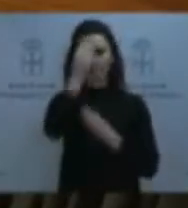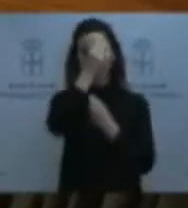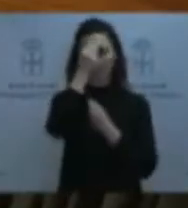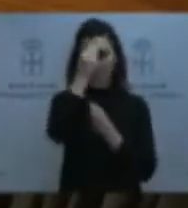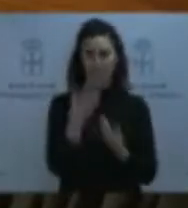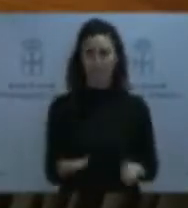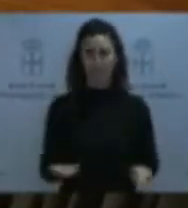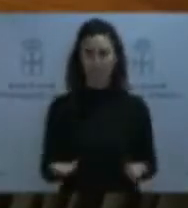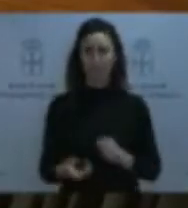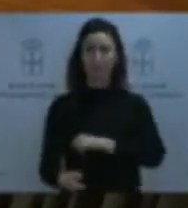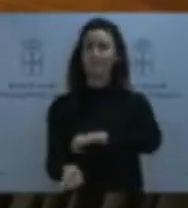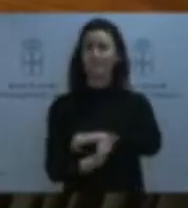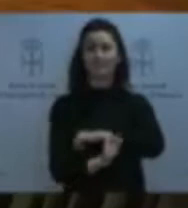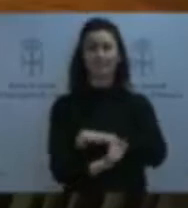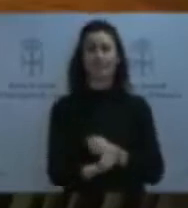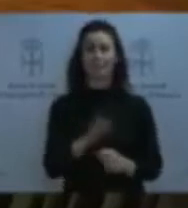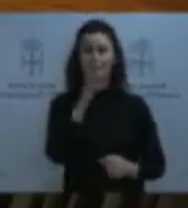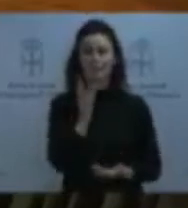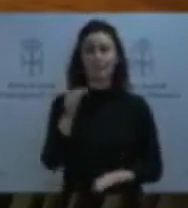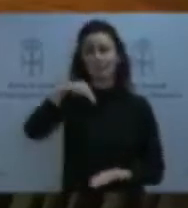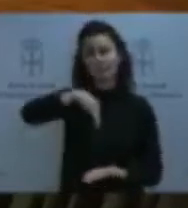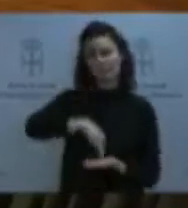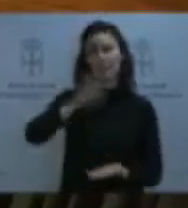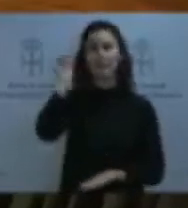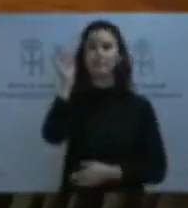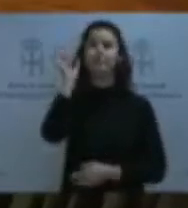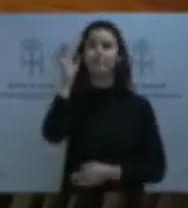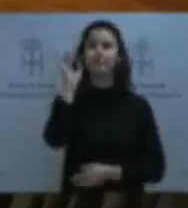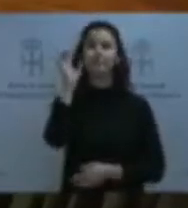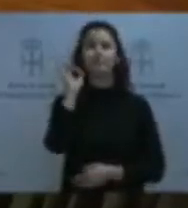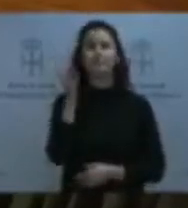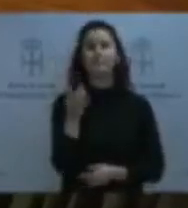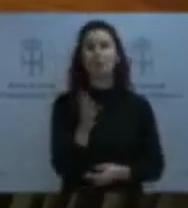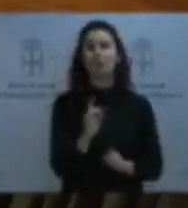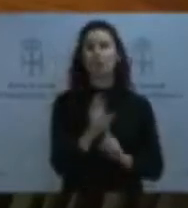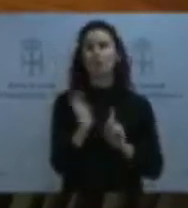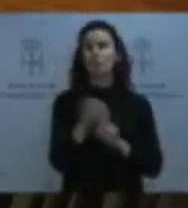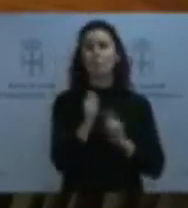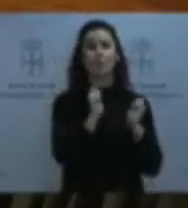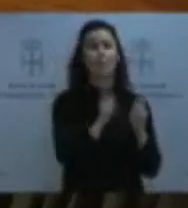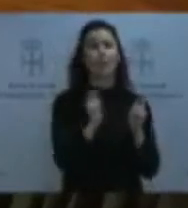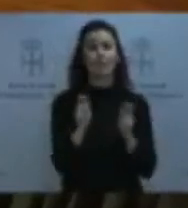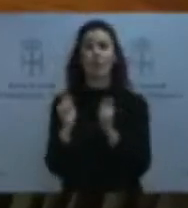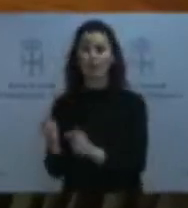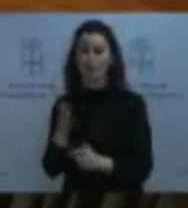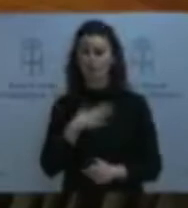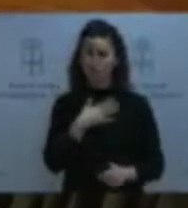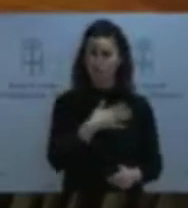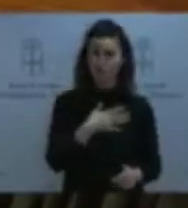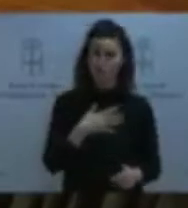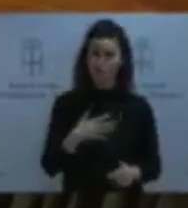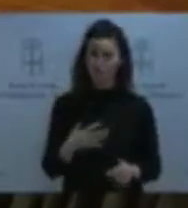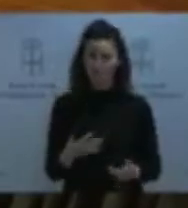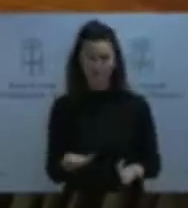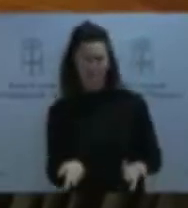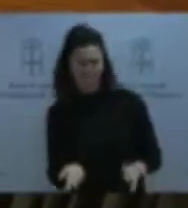a contarnos, que plantea soluciones por motu propio, cuando tuvimos que nos traer